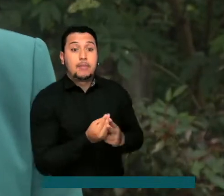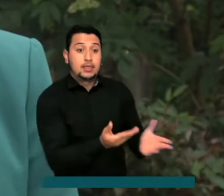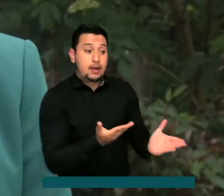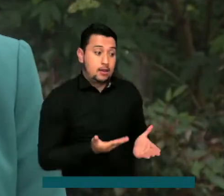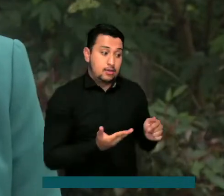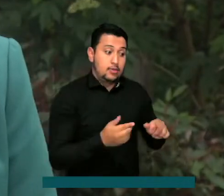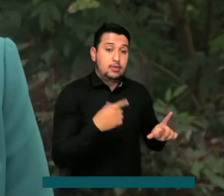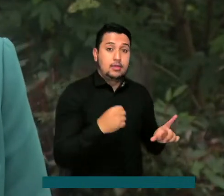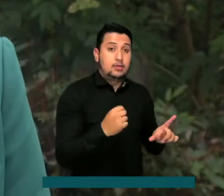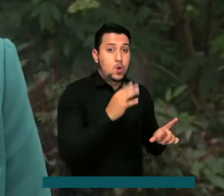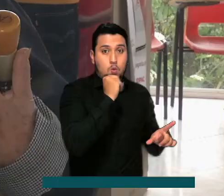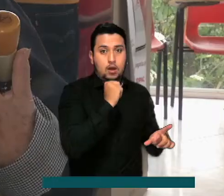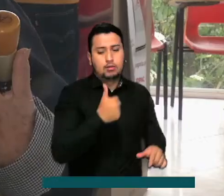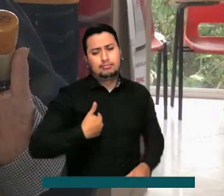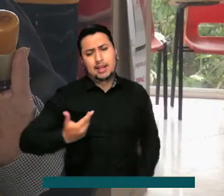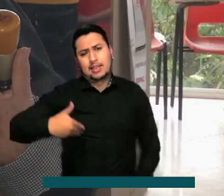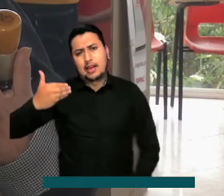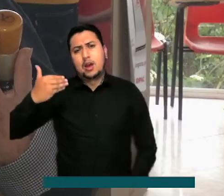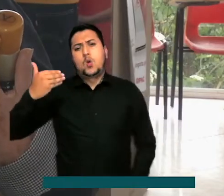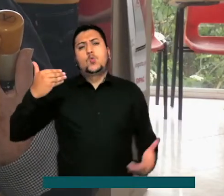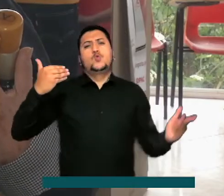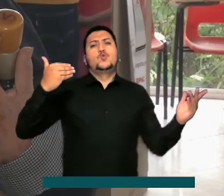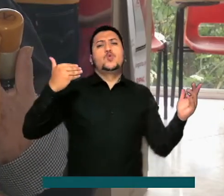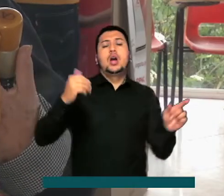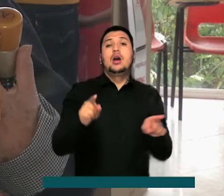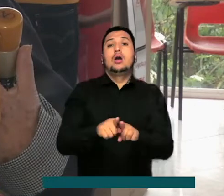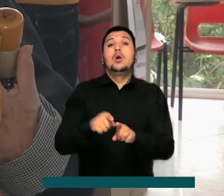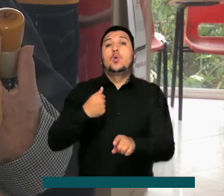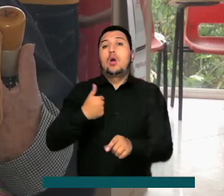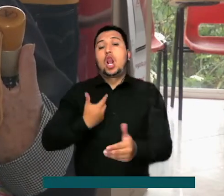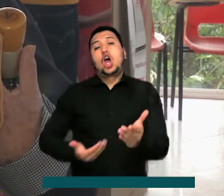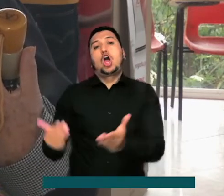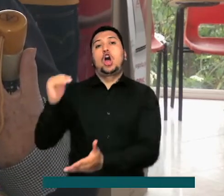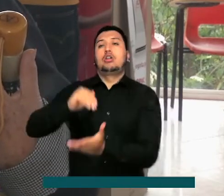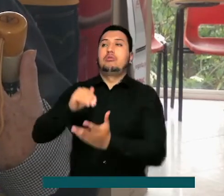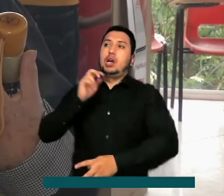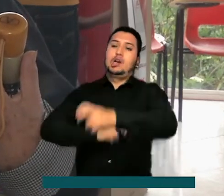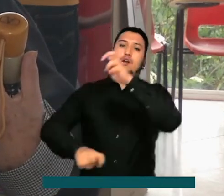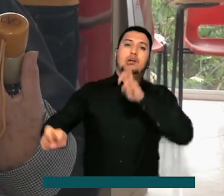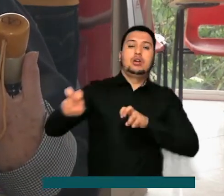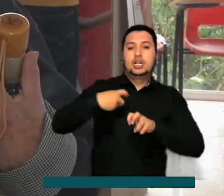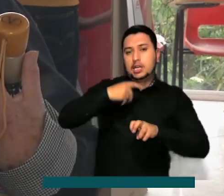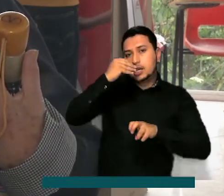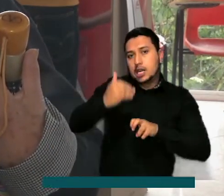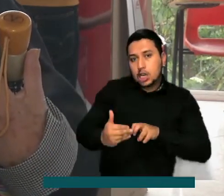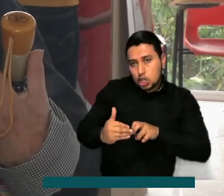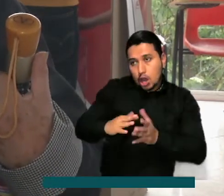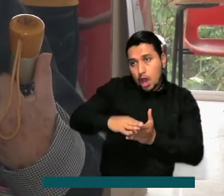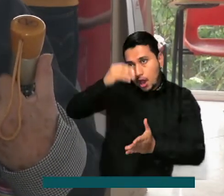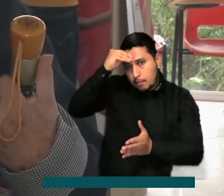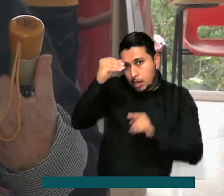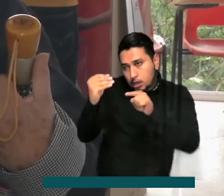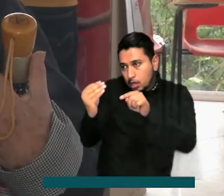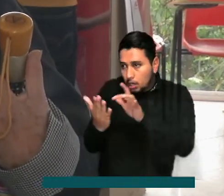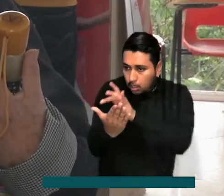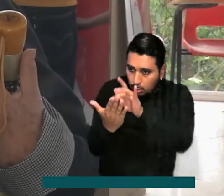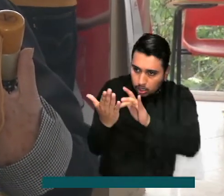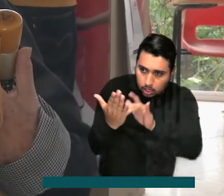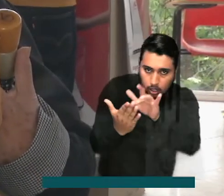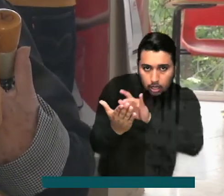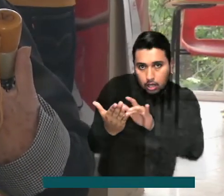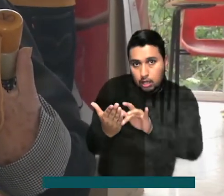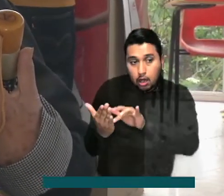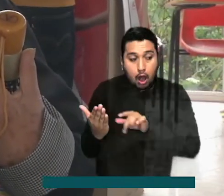eso son esas herramientas a mi edad y todos ya pues estamos apenas como los niños aprendiendo a leer nosotros estamos empezando a